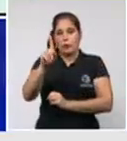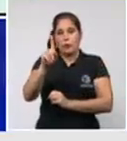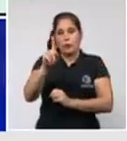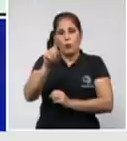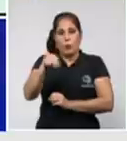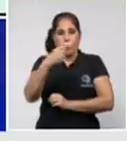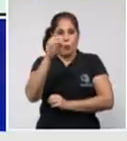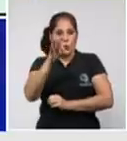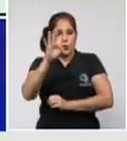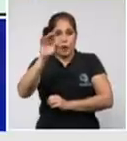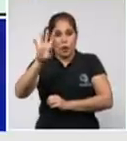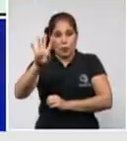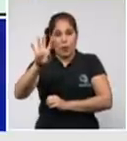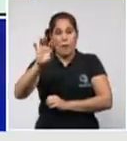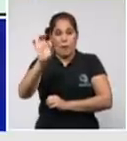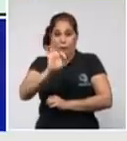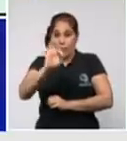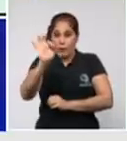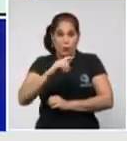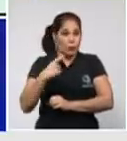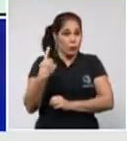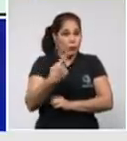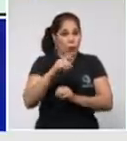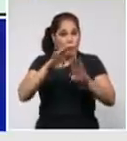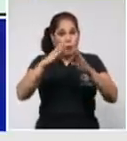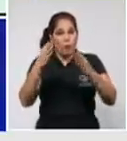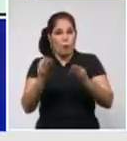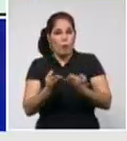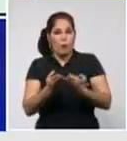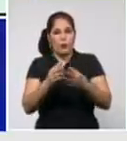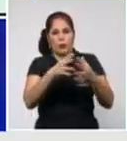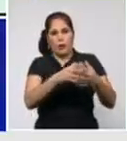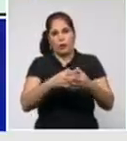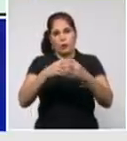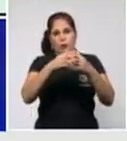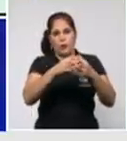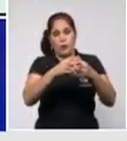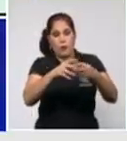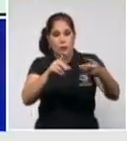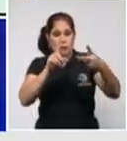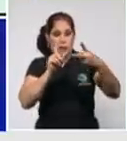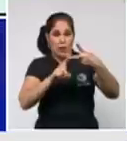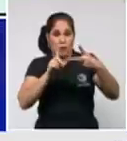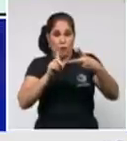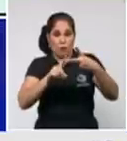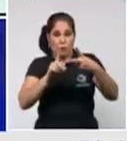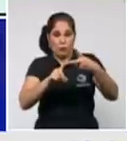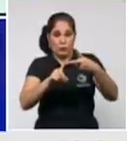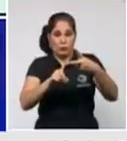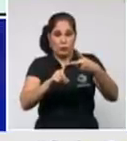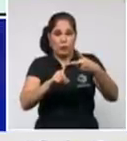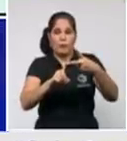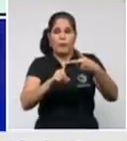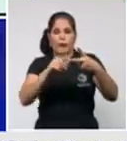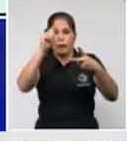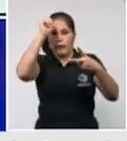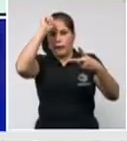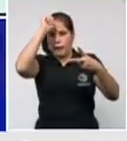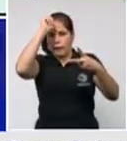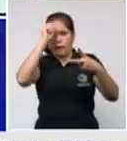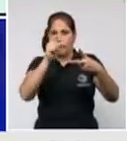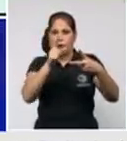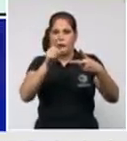21,89% de todos los casos del mundo. Le sigue en un segundo lugar la India con el